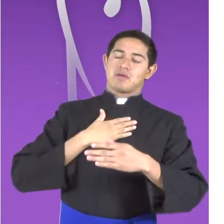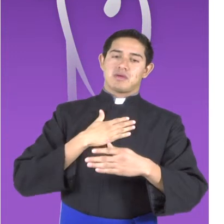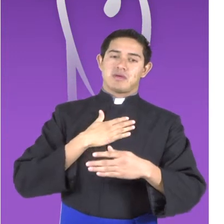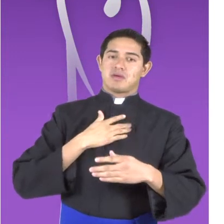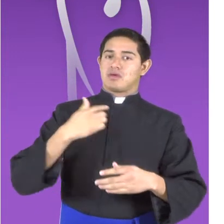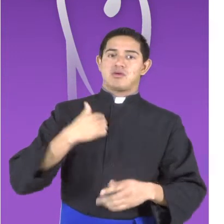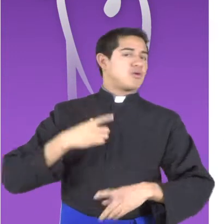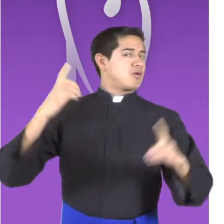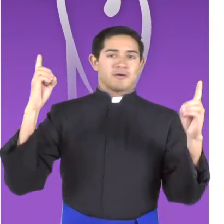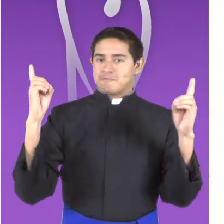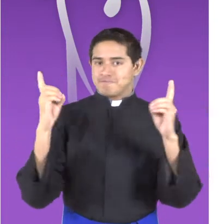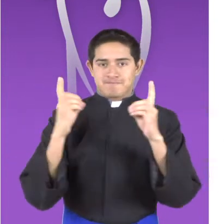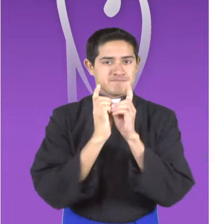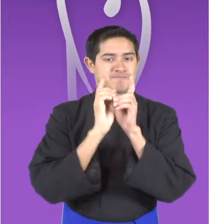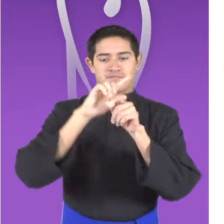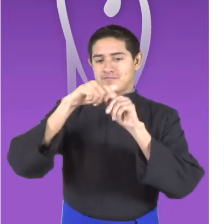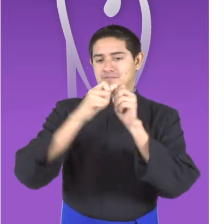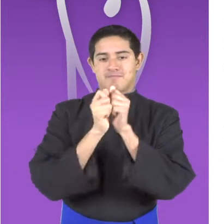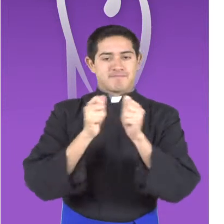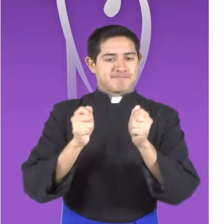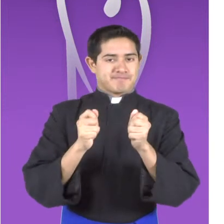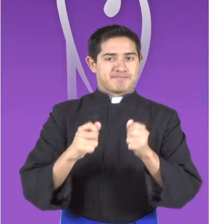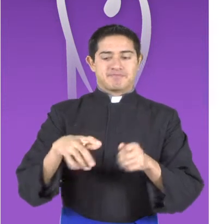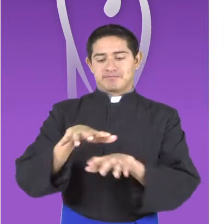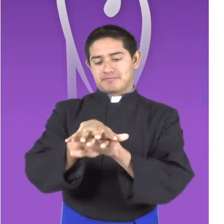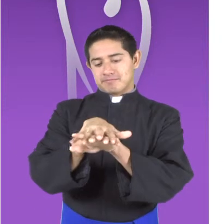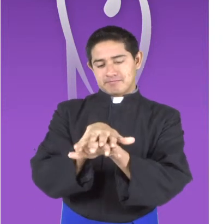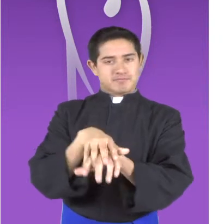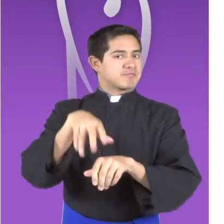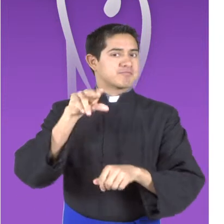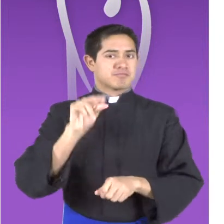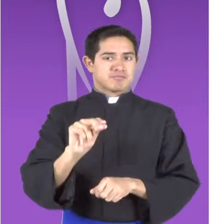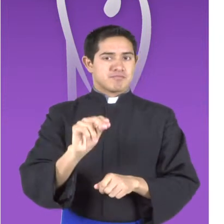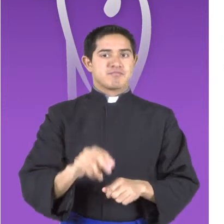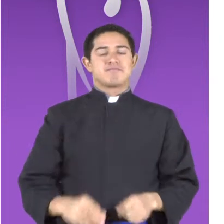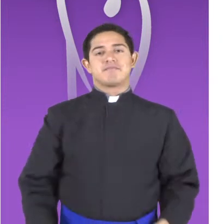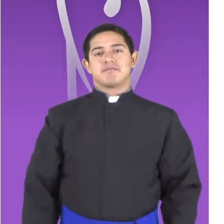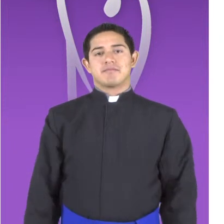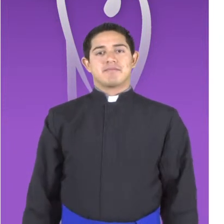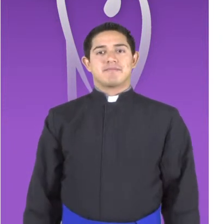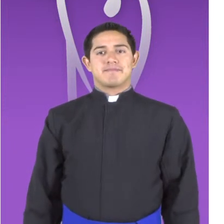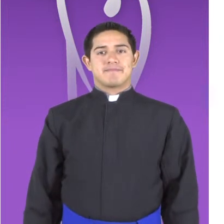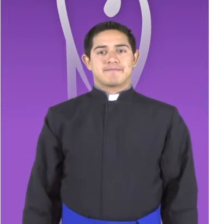yo no soy digno de desatarle las correas de sus sandalias.